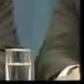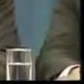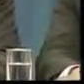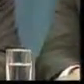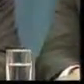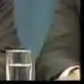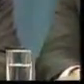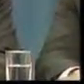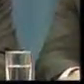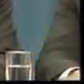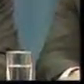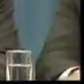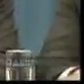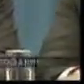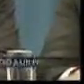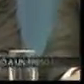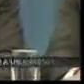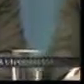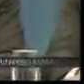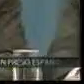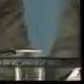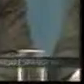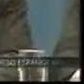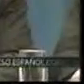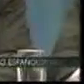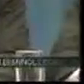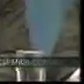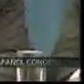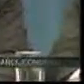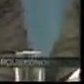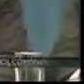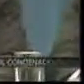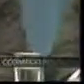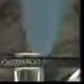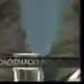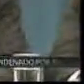Tenemos en estos momentos declaraciones del presidente del Consejo de Ministros, Juan Jiménez.